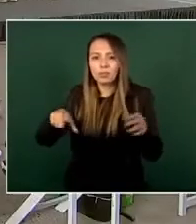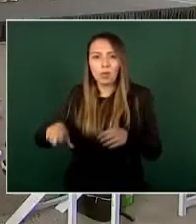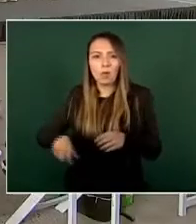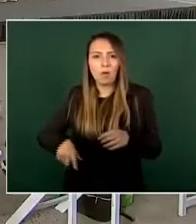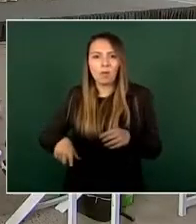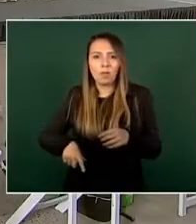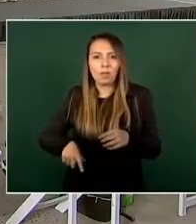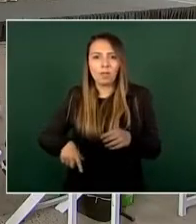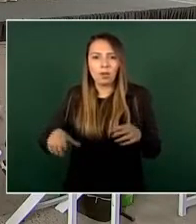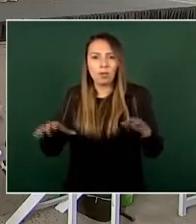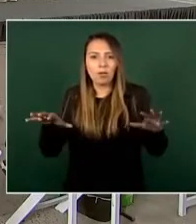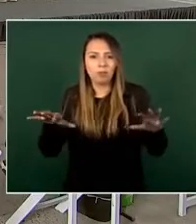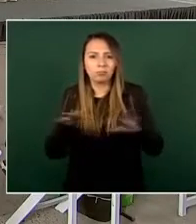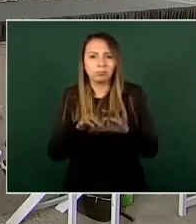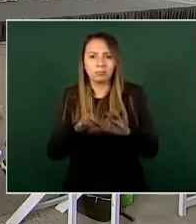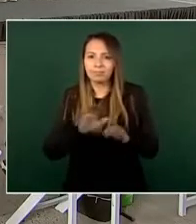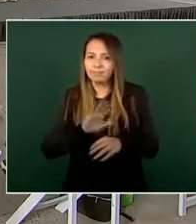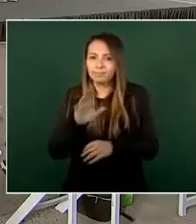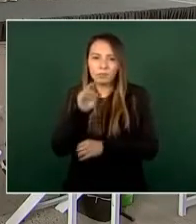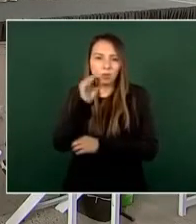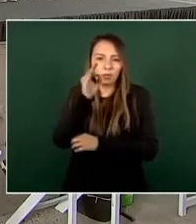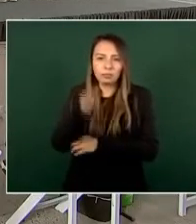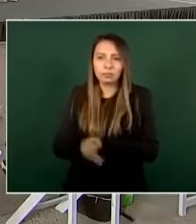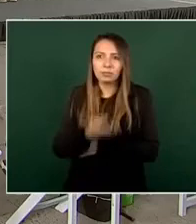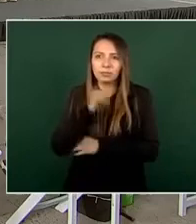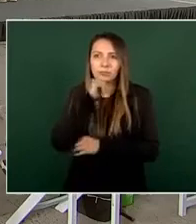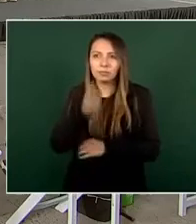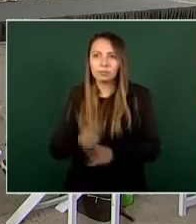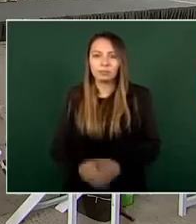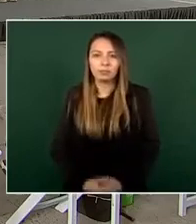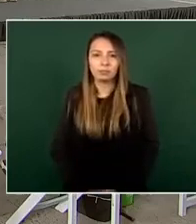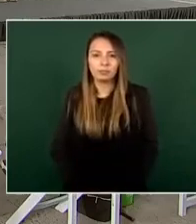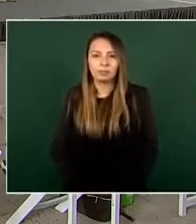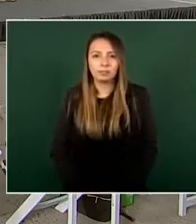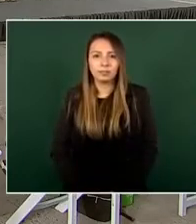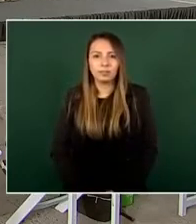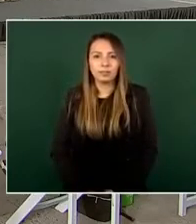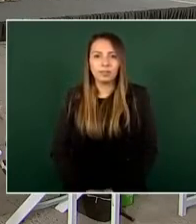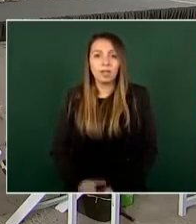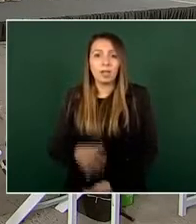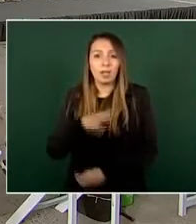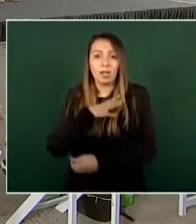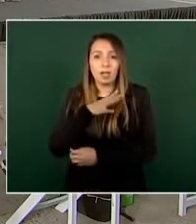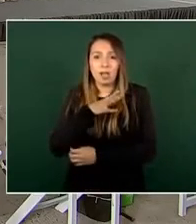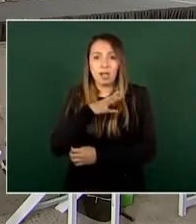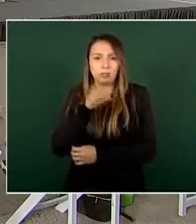el crimen miren esta dan